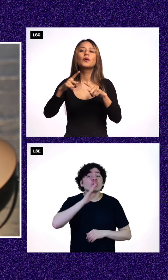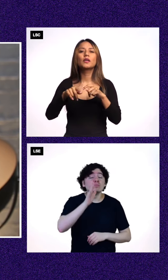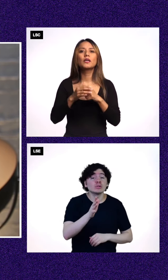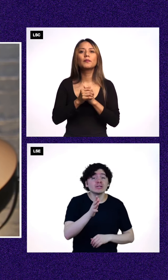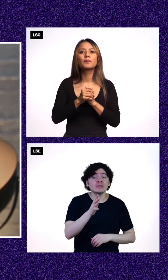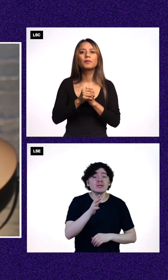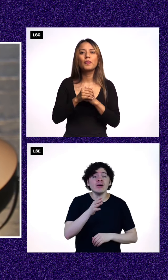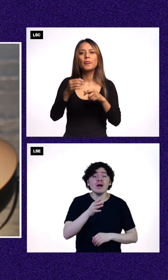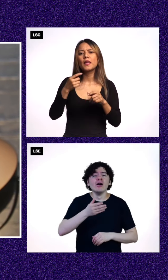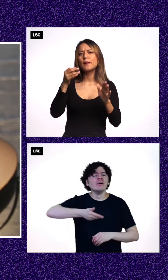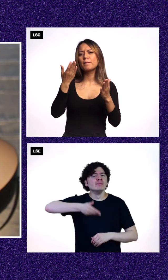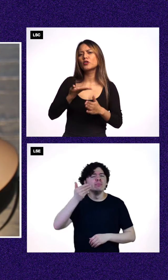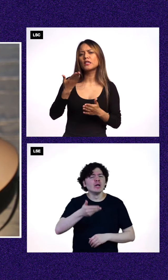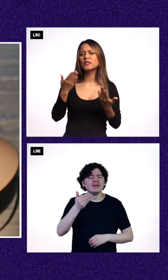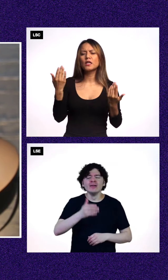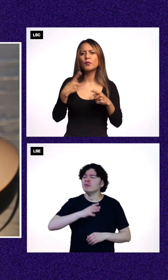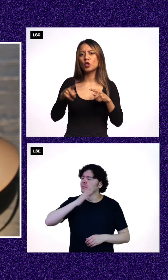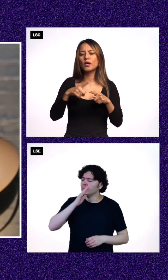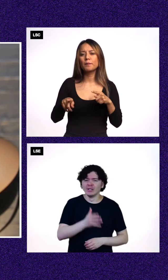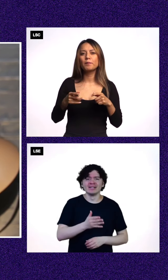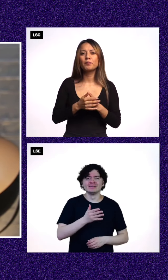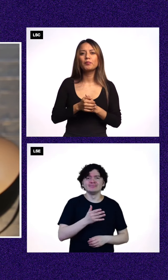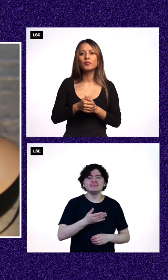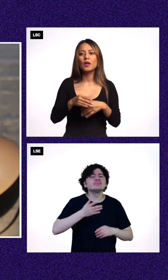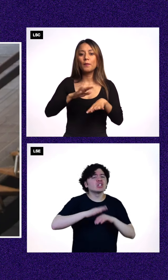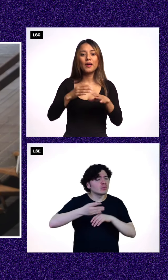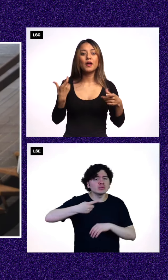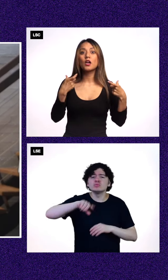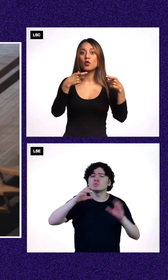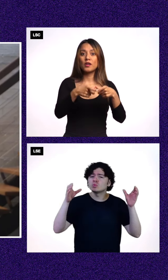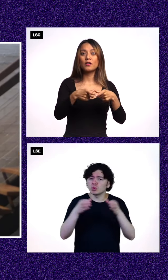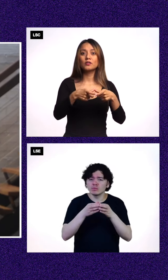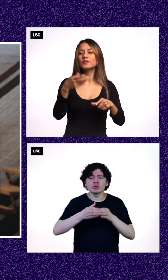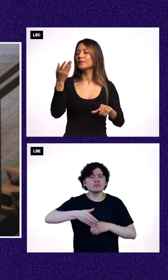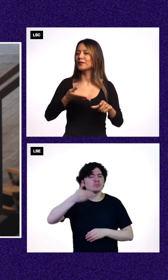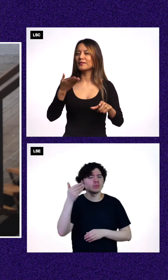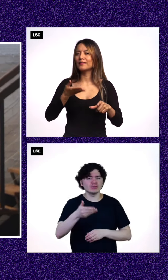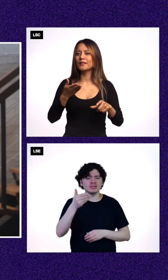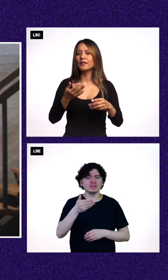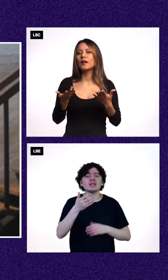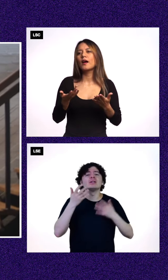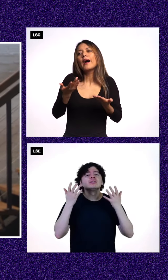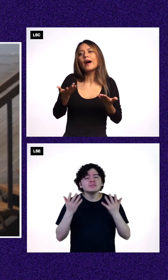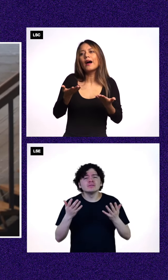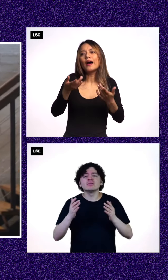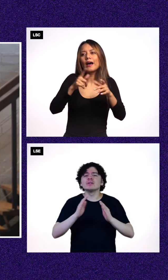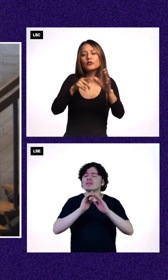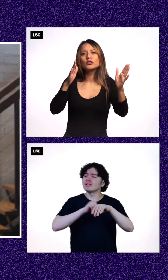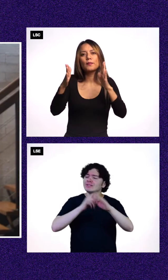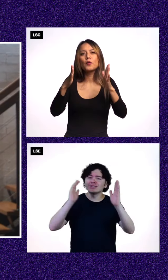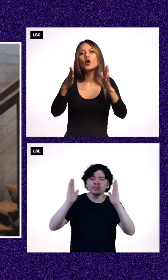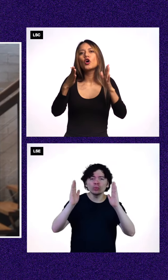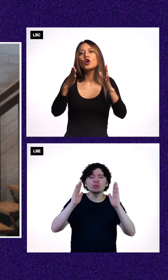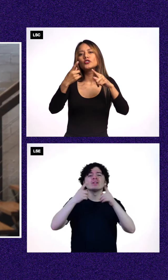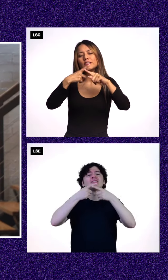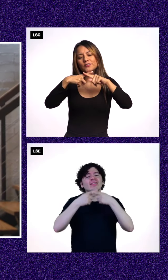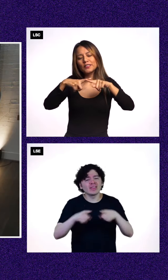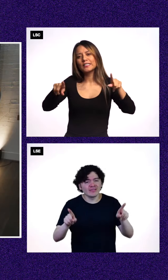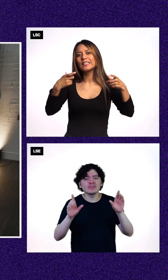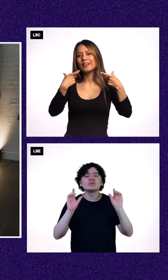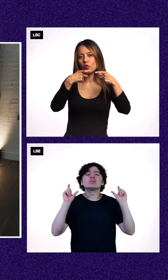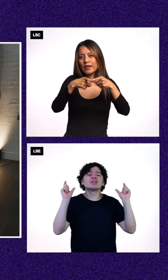las que es importante reunirnos. Y sí, ahora mismo reunirnos se ve bastante diferente,